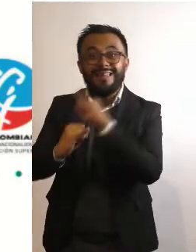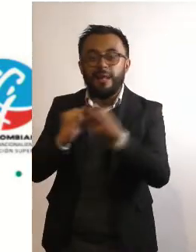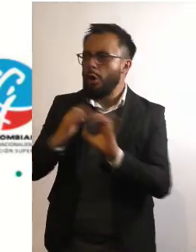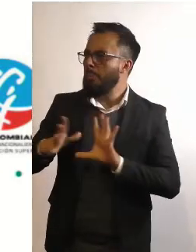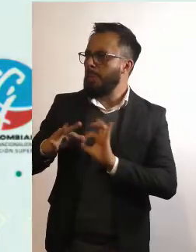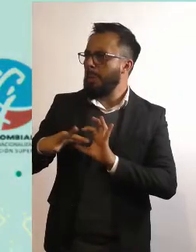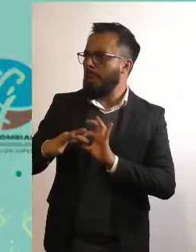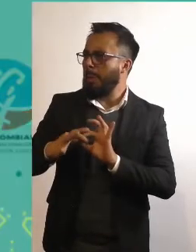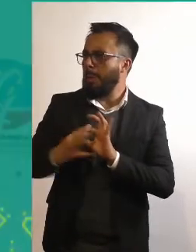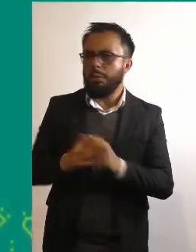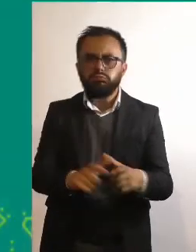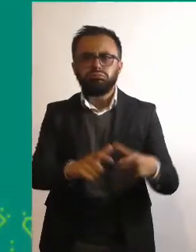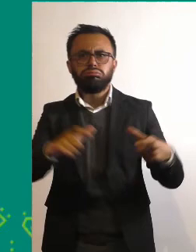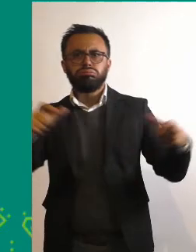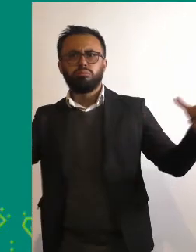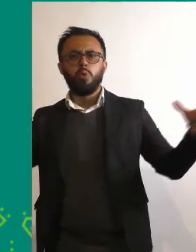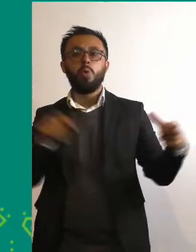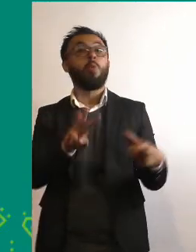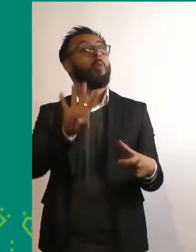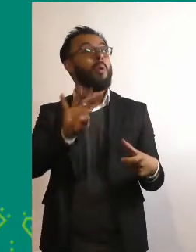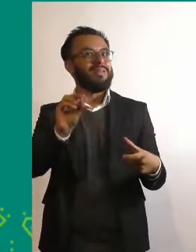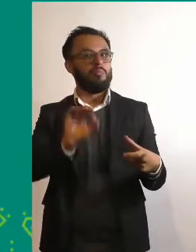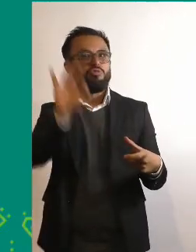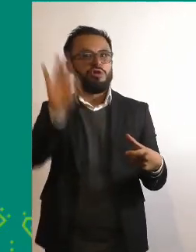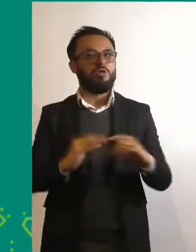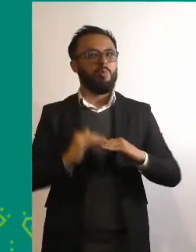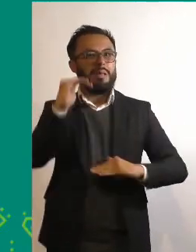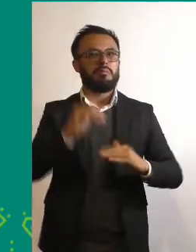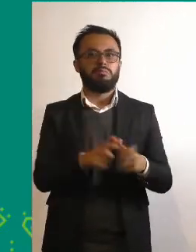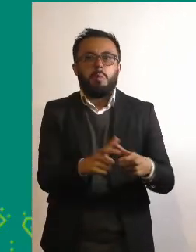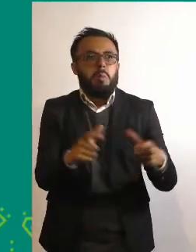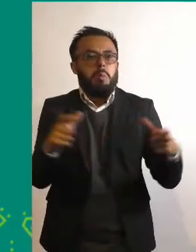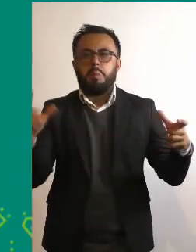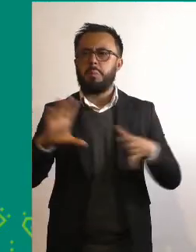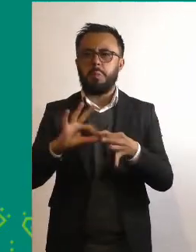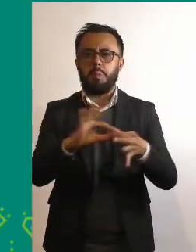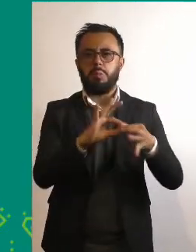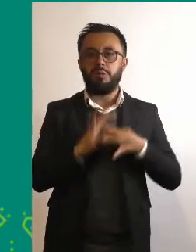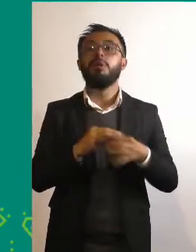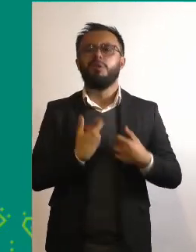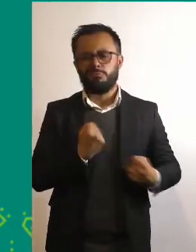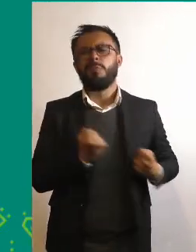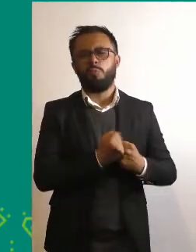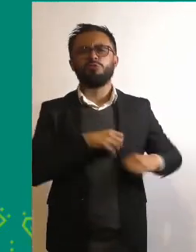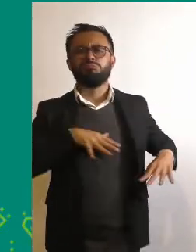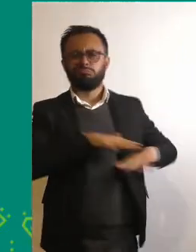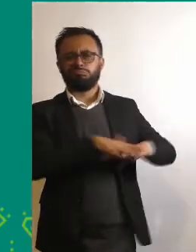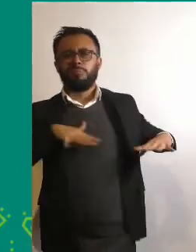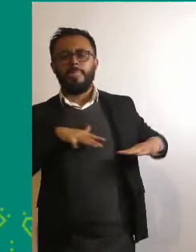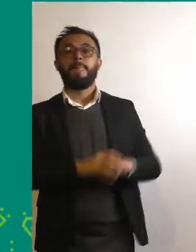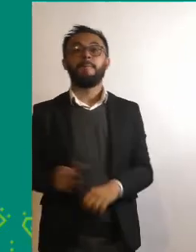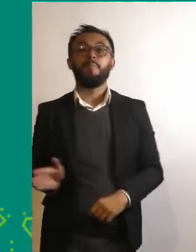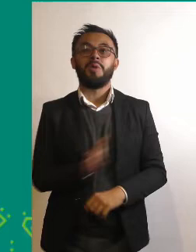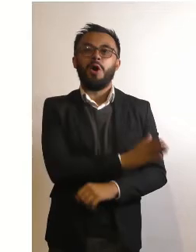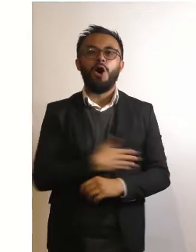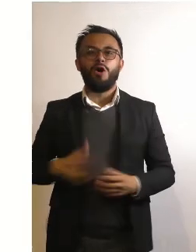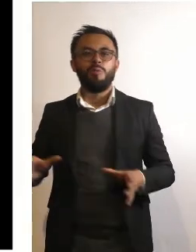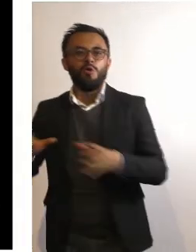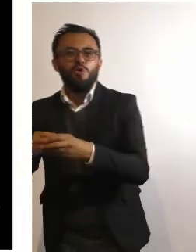47.37%, en conjunto también con nuestras redes aliadas. Nuestro Hub de Innovación, Educación y